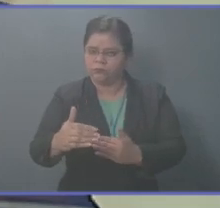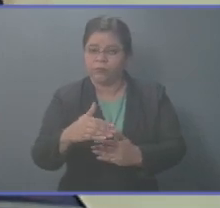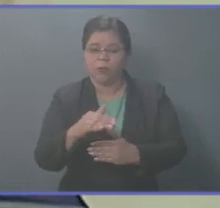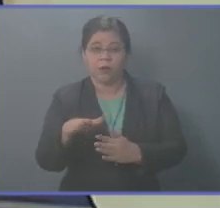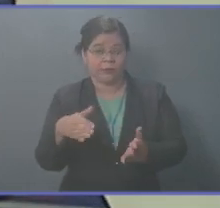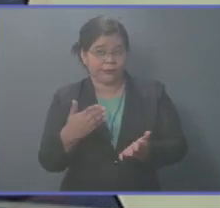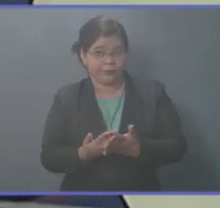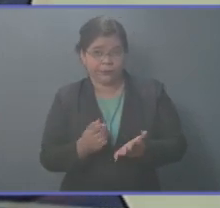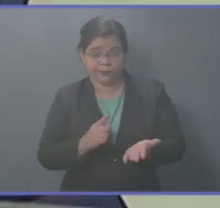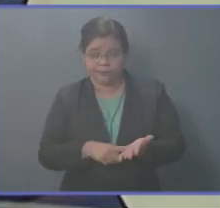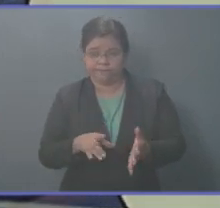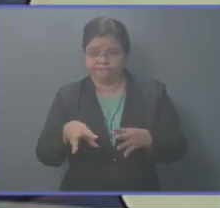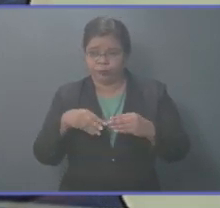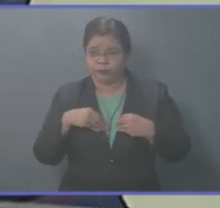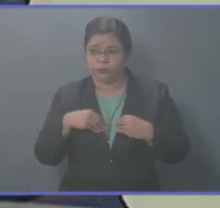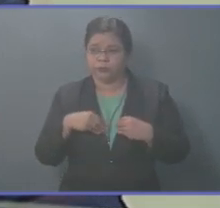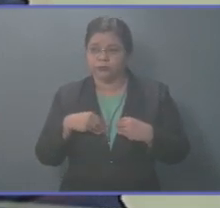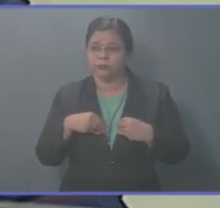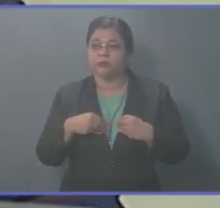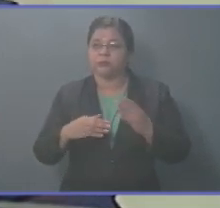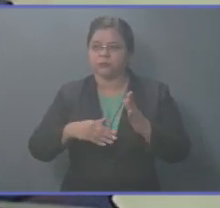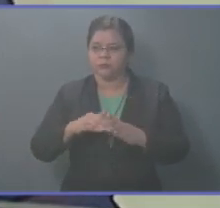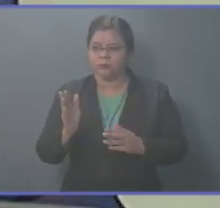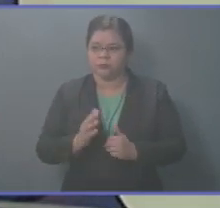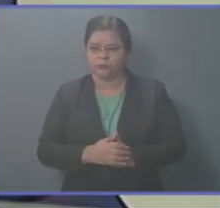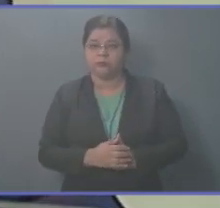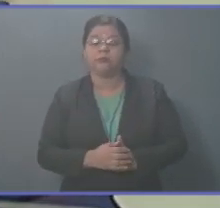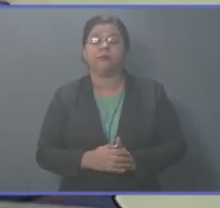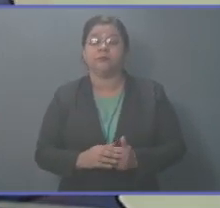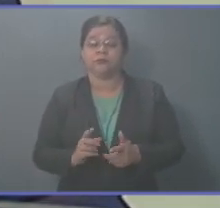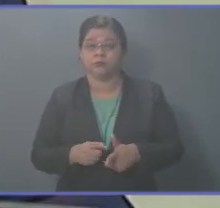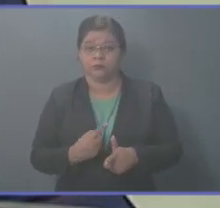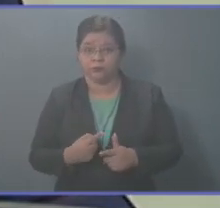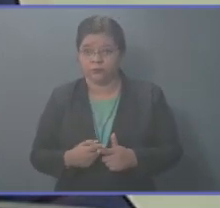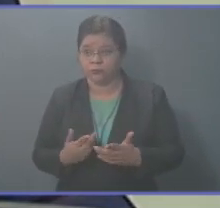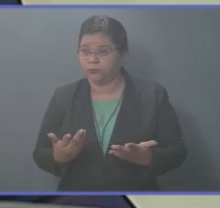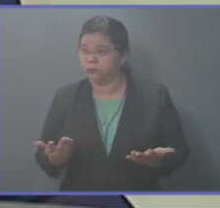admisión de 26 de junio de 2019, inconstitucionalidad